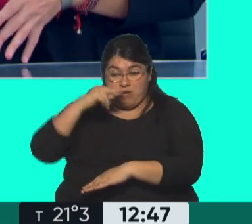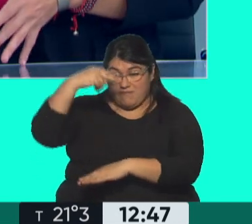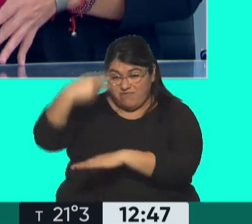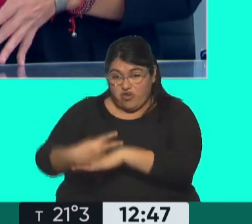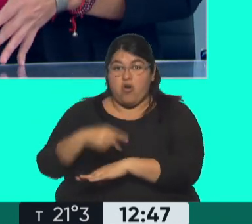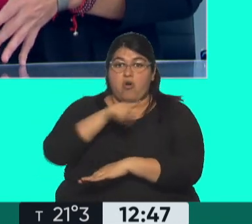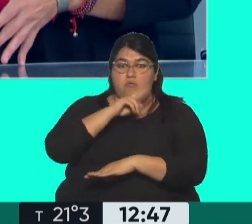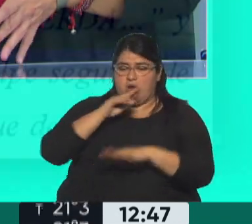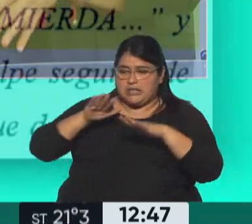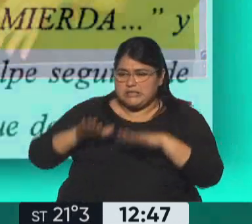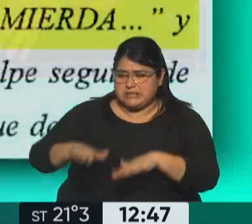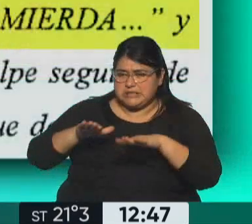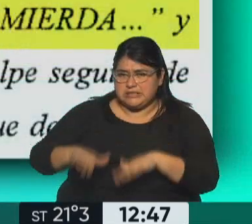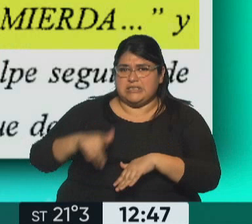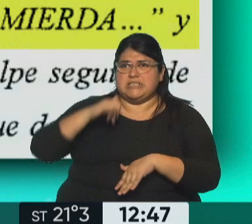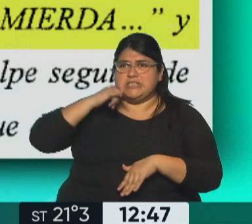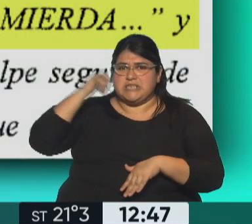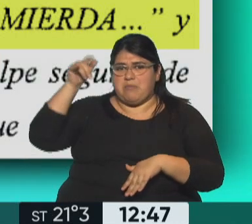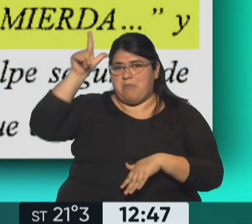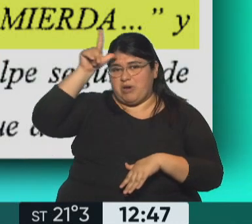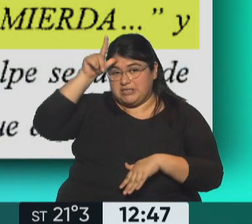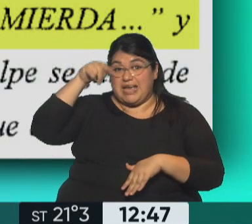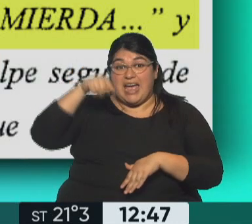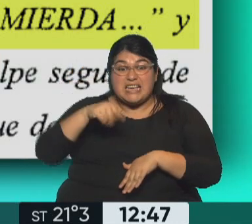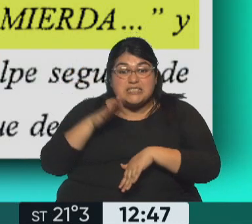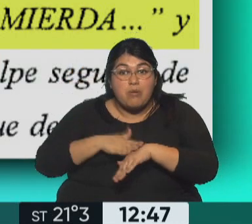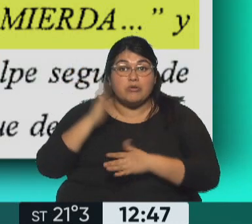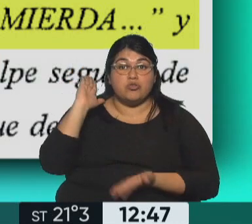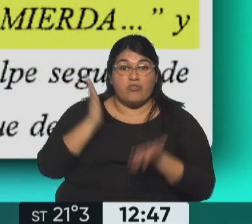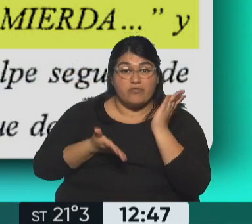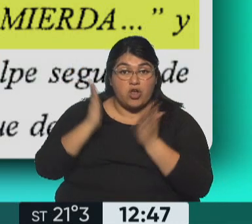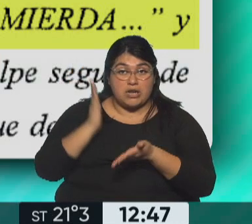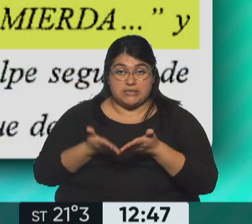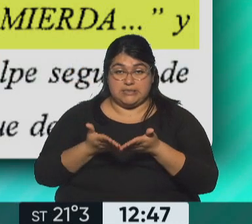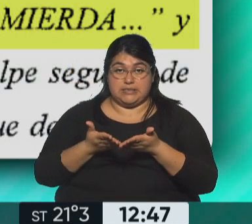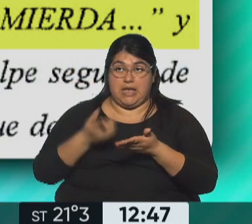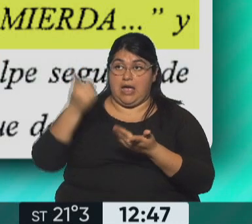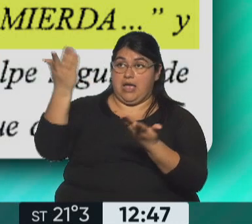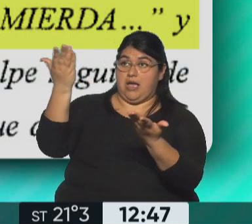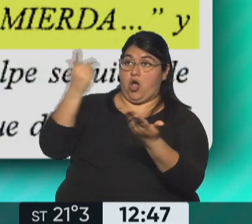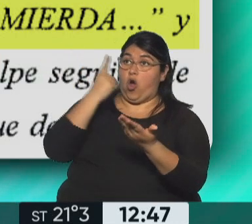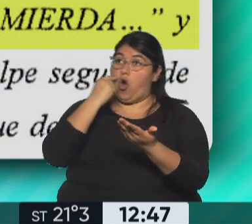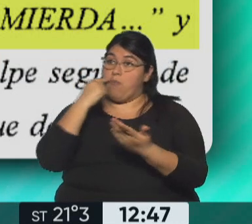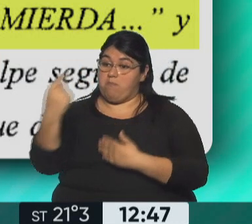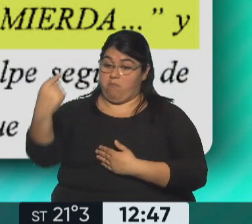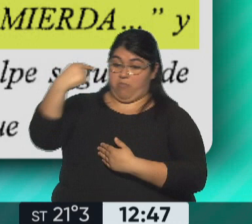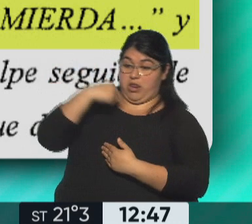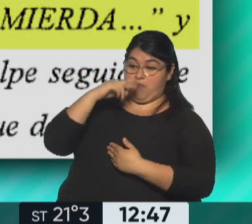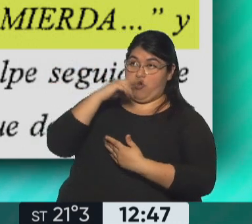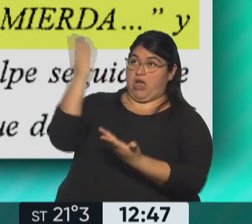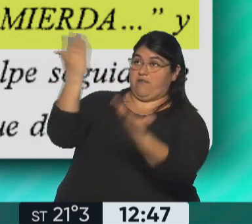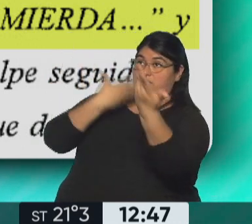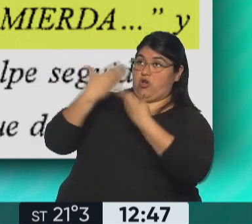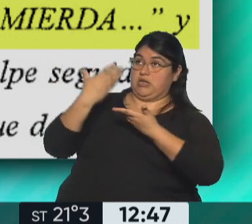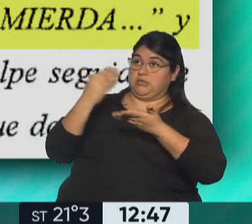más importante de esto es que esa violencia física, que no se encuentra probada según la Fiscalía y según